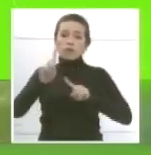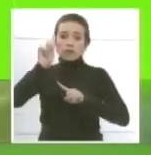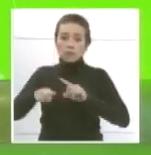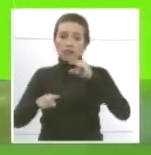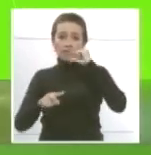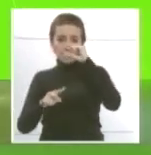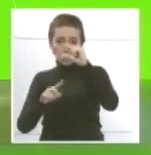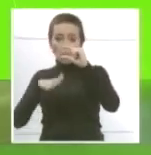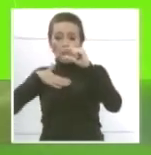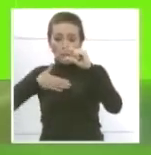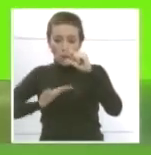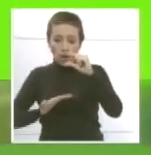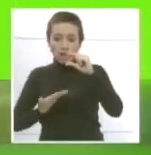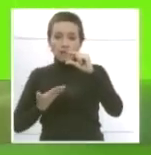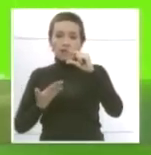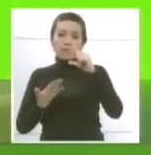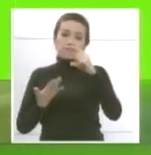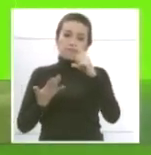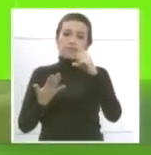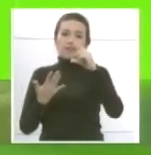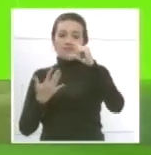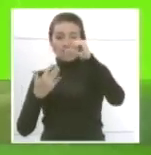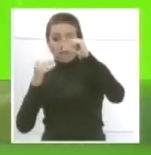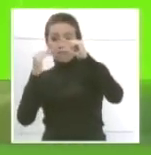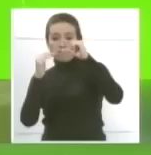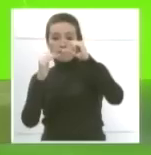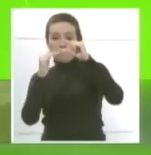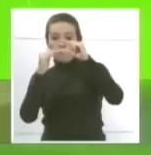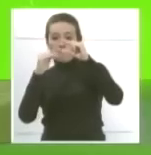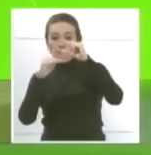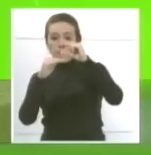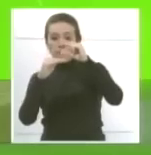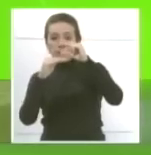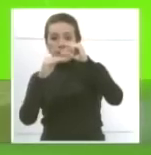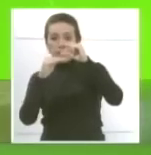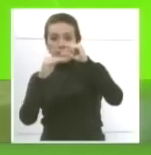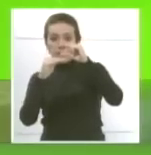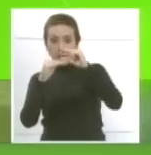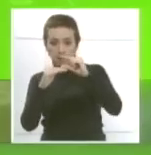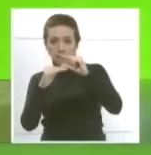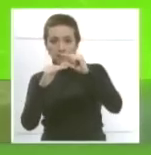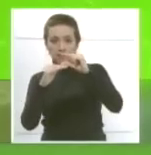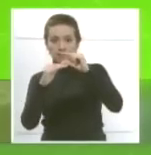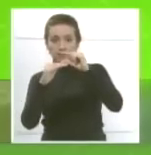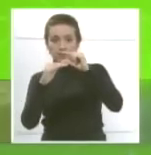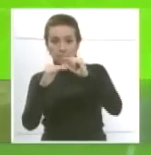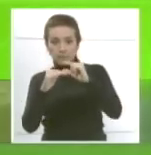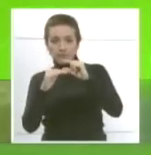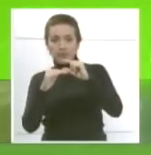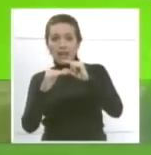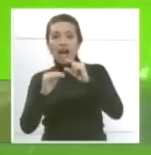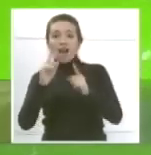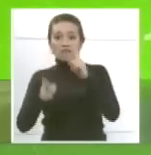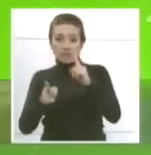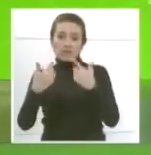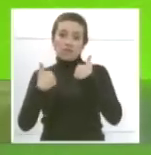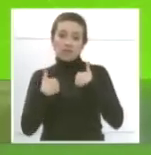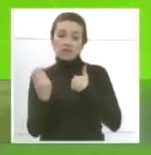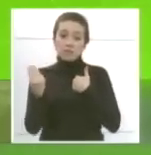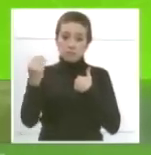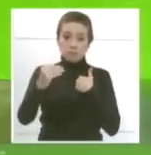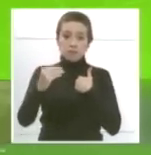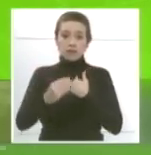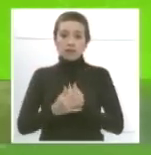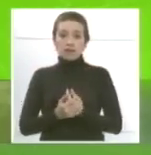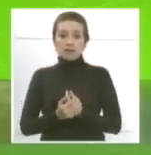puede bajar su altura y los orificios de salida se hace más pequeño y generalmente es bilateral. Entonces,